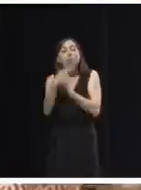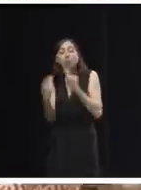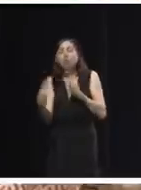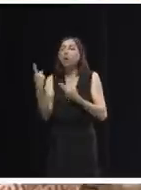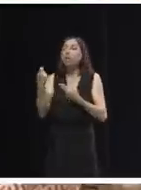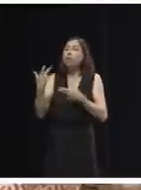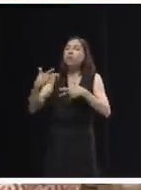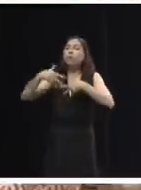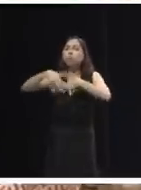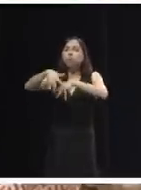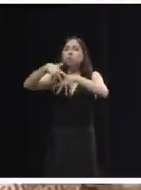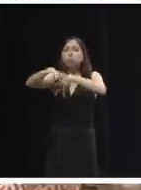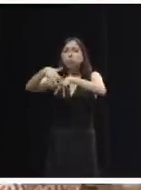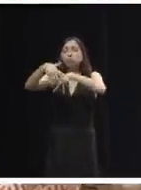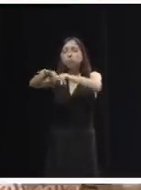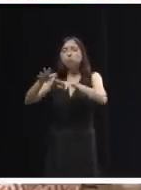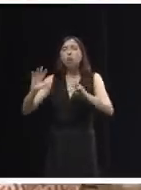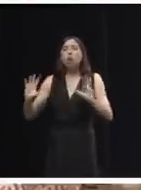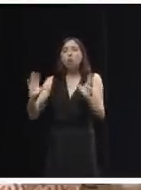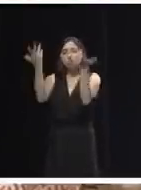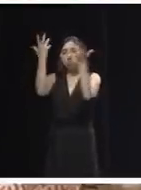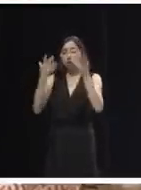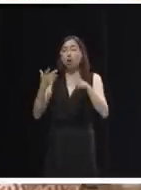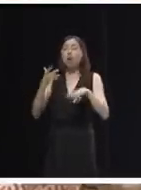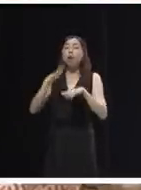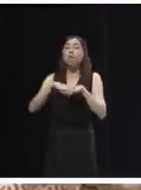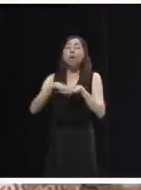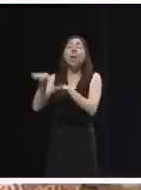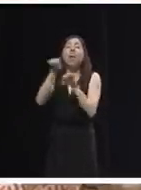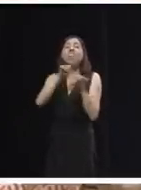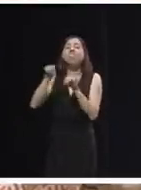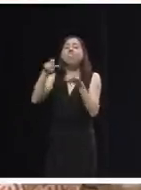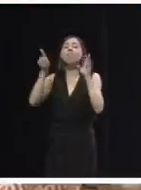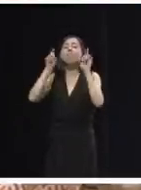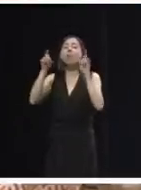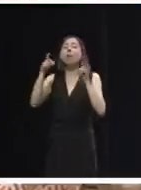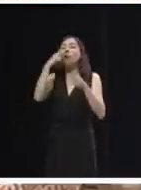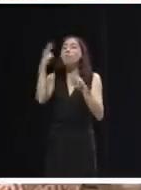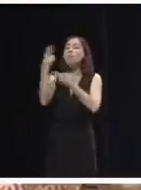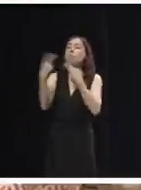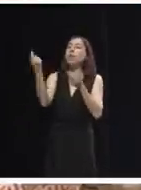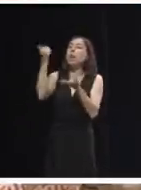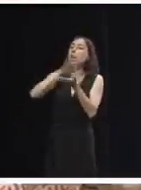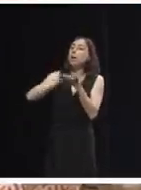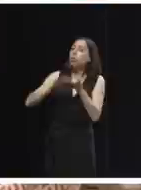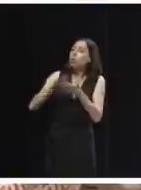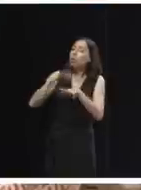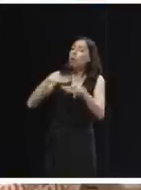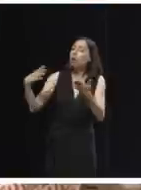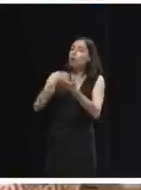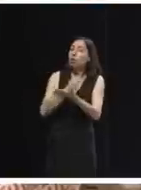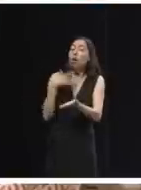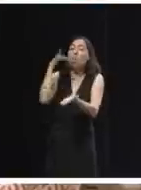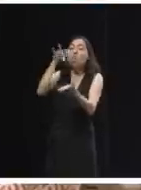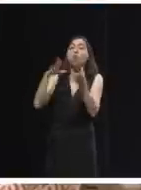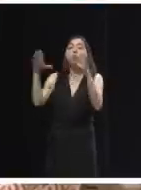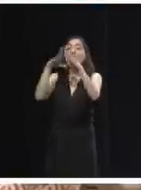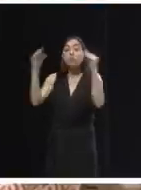huelga de estudiantes, defender la educación pública y gratuita para todos. Llega uno a la universidad y se encuentra en una facultad con